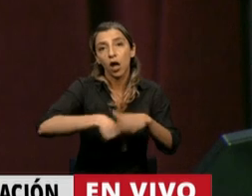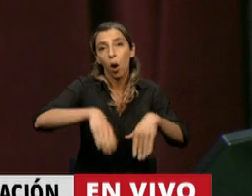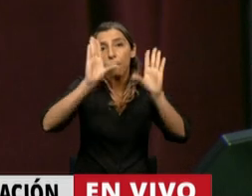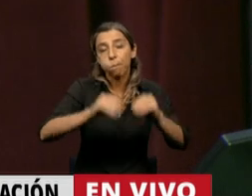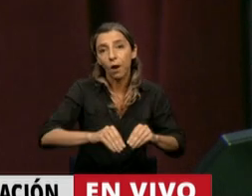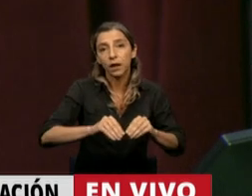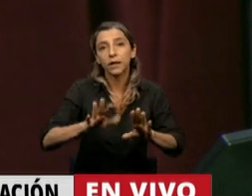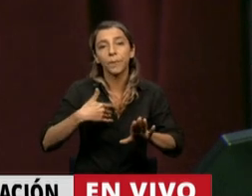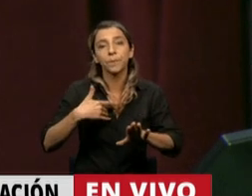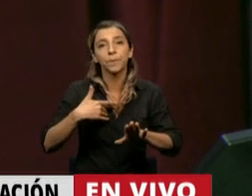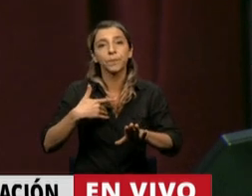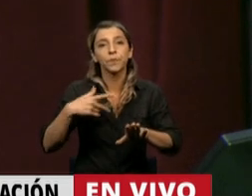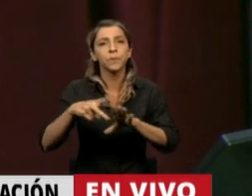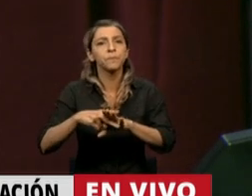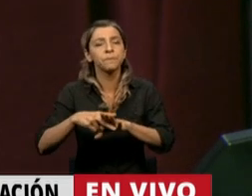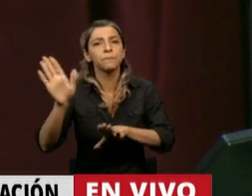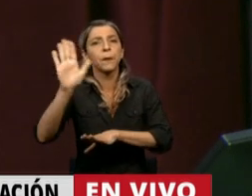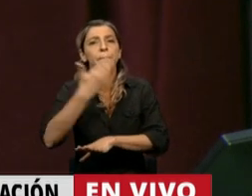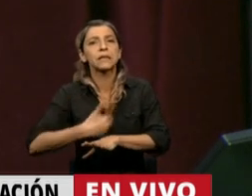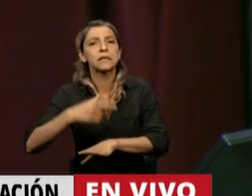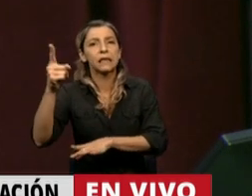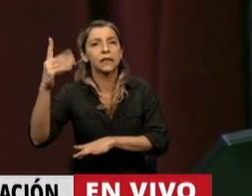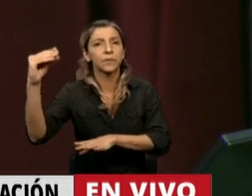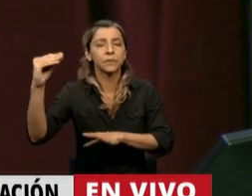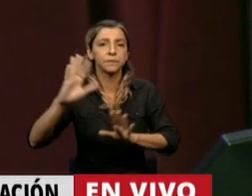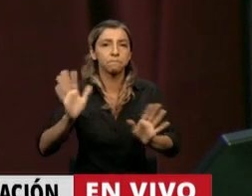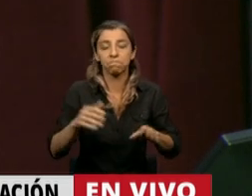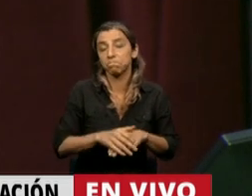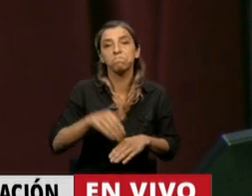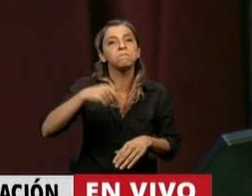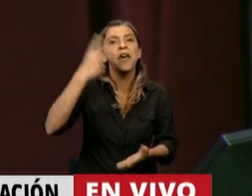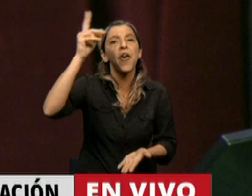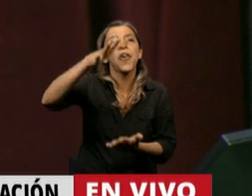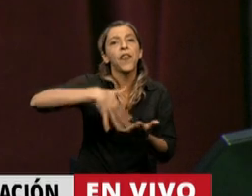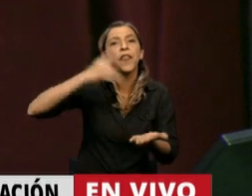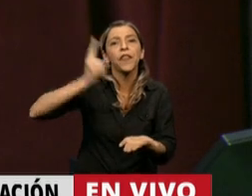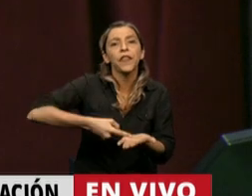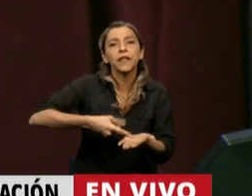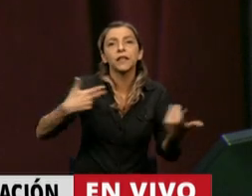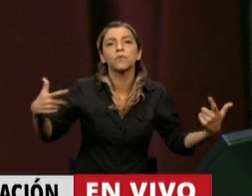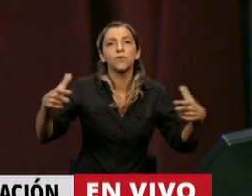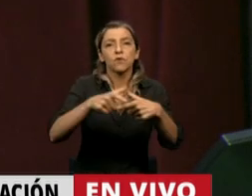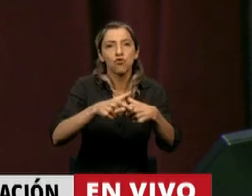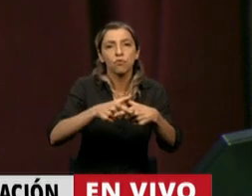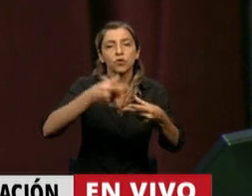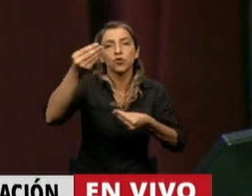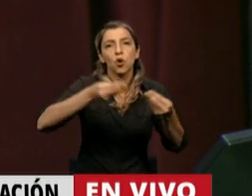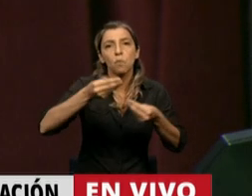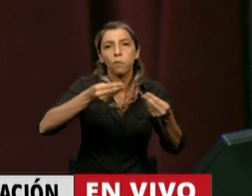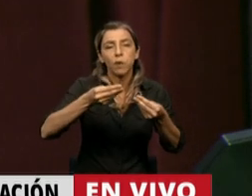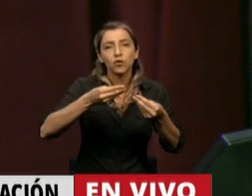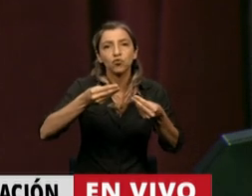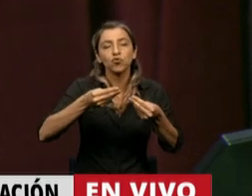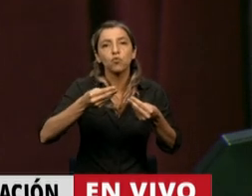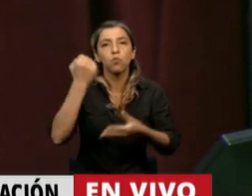particular presidente perdón el dictamen de la comisión de presupuesto y